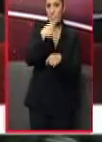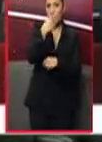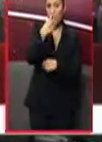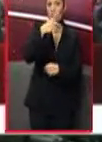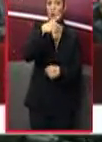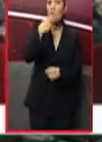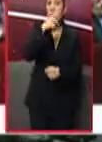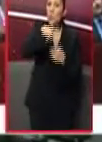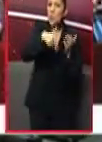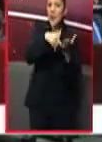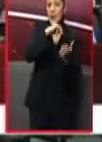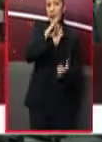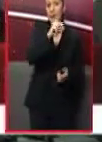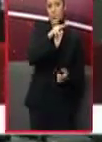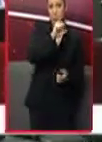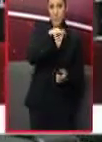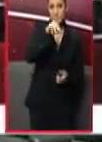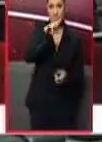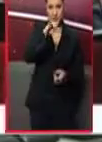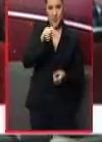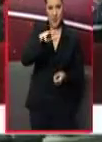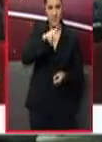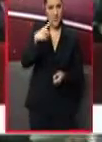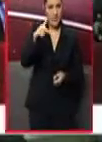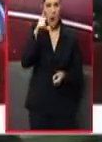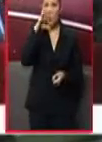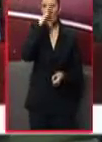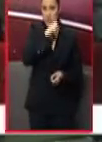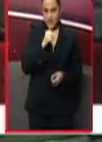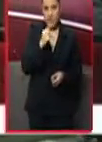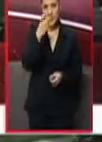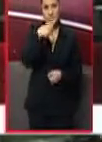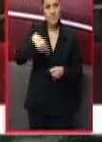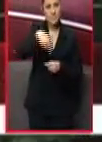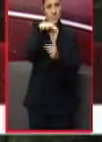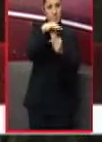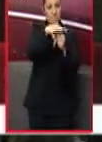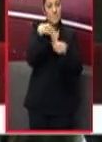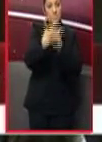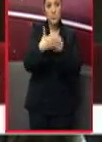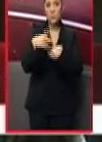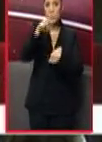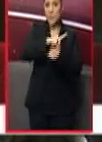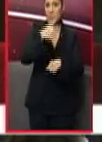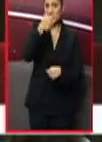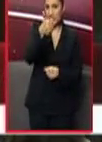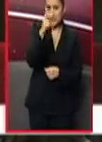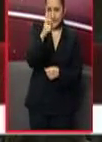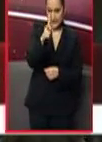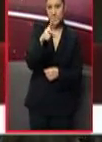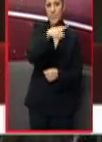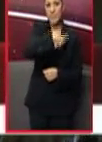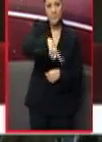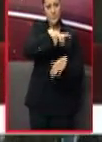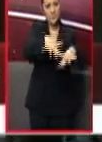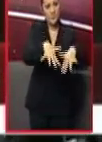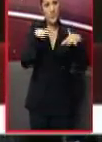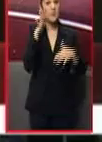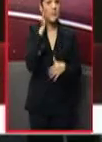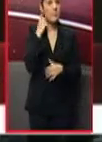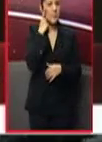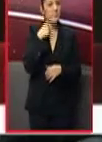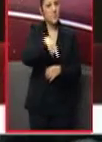estado de Aguascalientes. Las elecciones extraordinarias se celebrarán el domingo 6 de diciembre. Esta propuesta fue avalada por el Pleno de la Cámara de